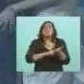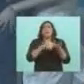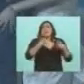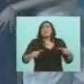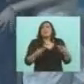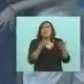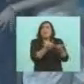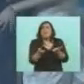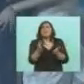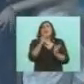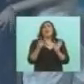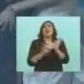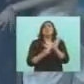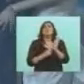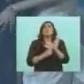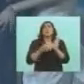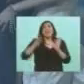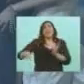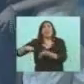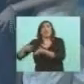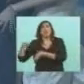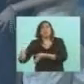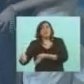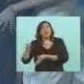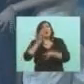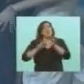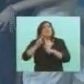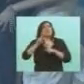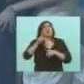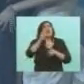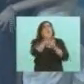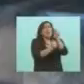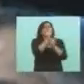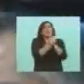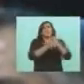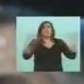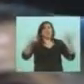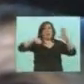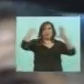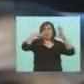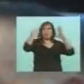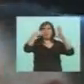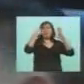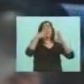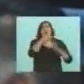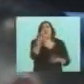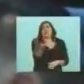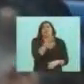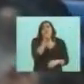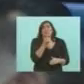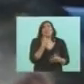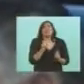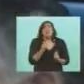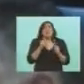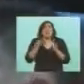de ordenanzas de la ciudad, conformar una industria cinematográfica que va a ser un importante recurso para